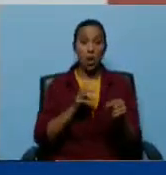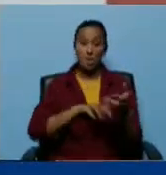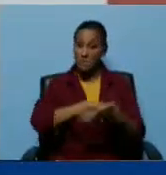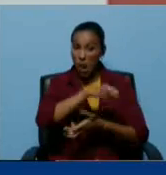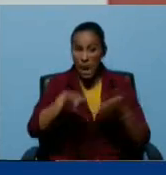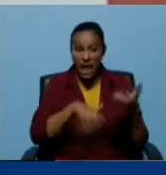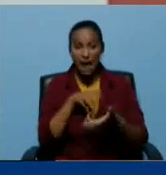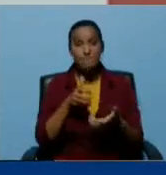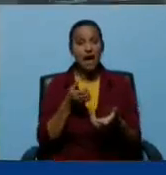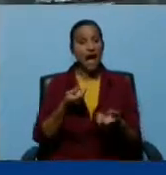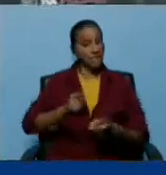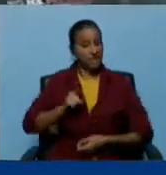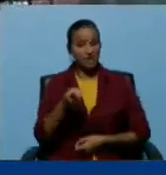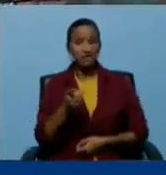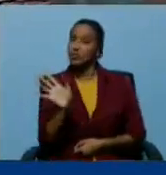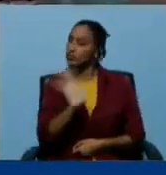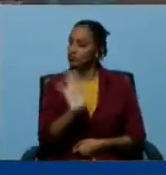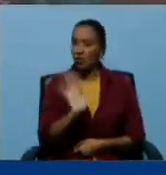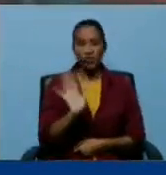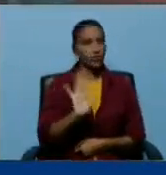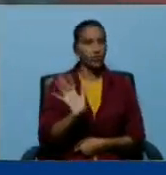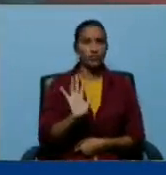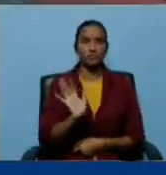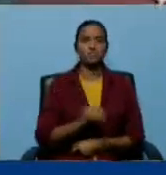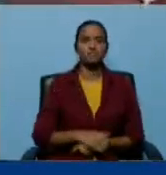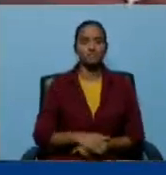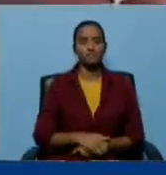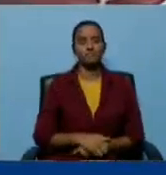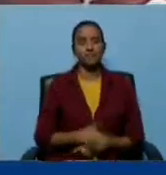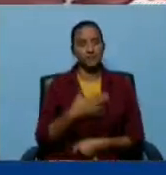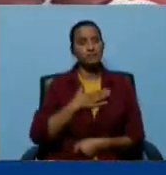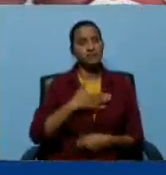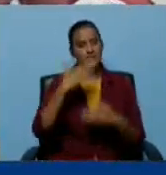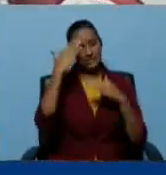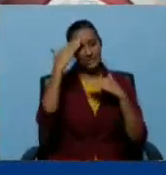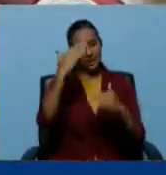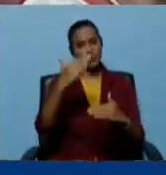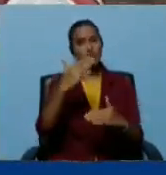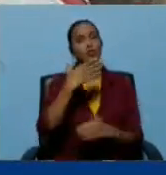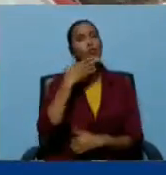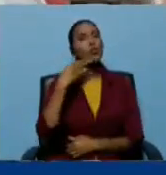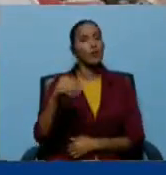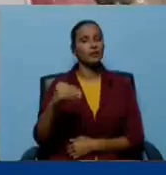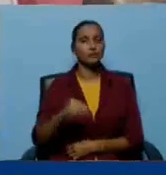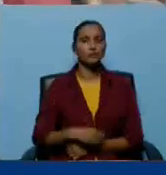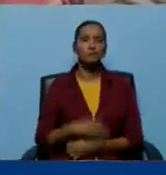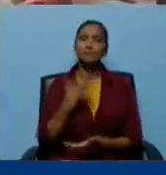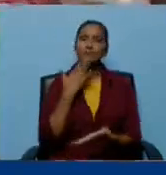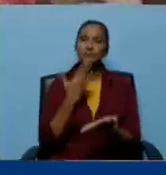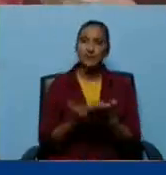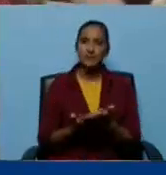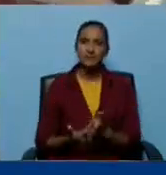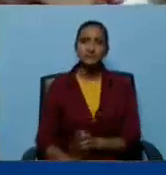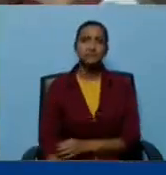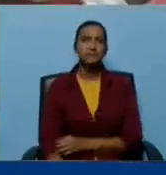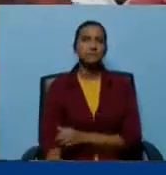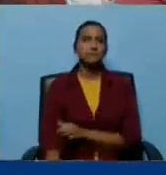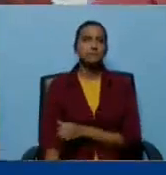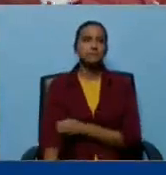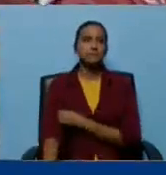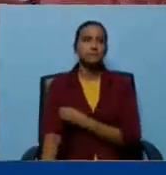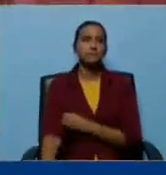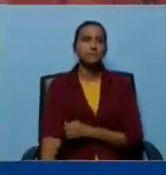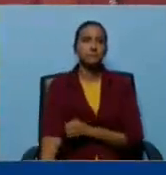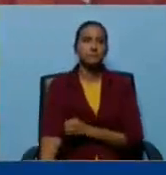de ninguna manera. Mi saludo a la juventud. Gracias. La política